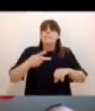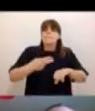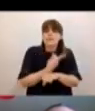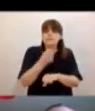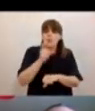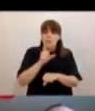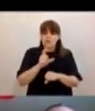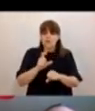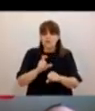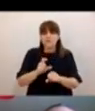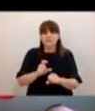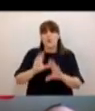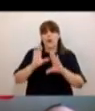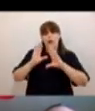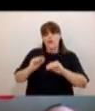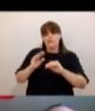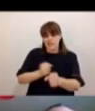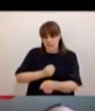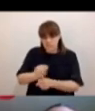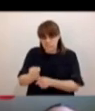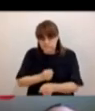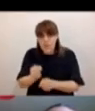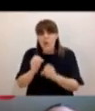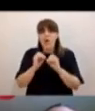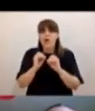desarrollo socioemocional la siguiente por favor